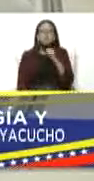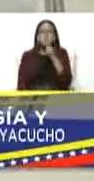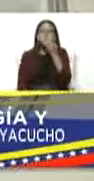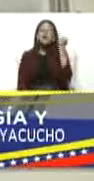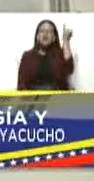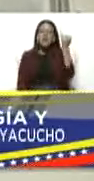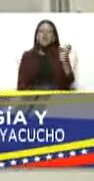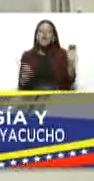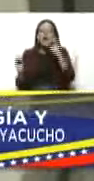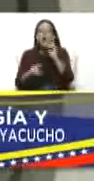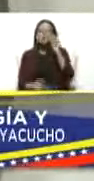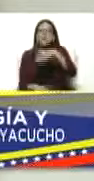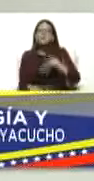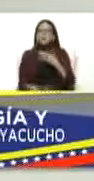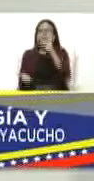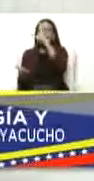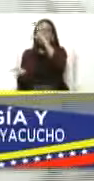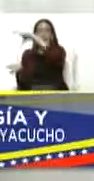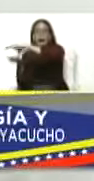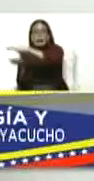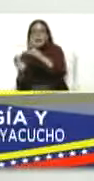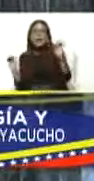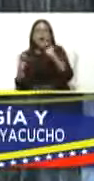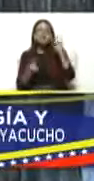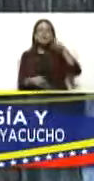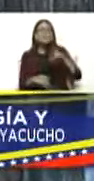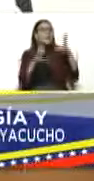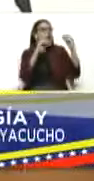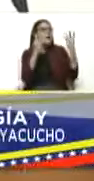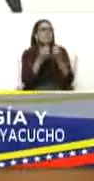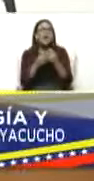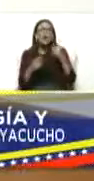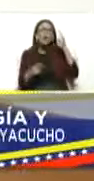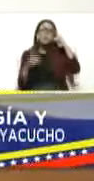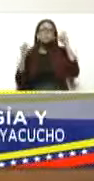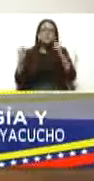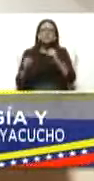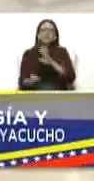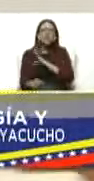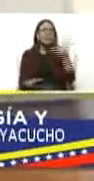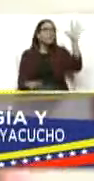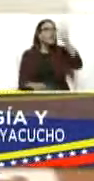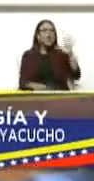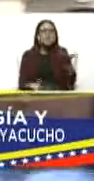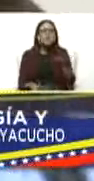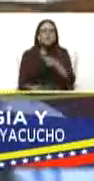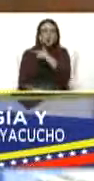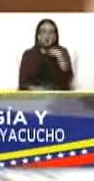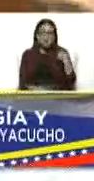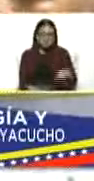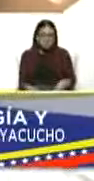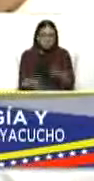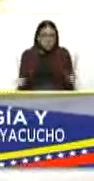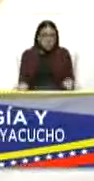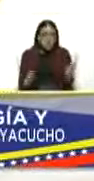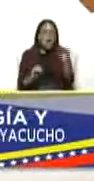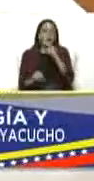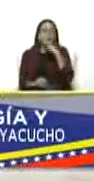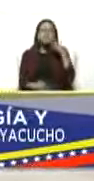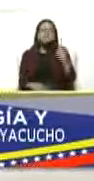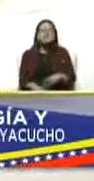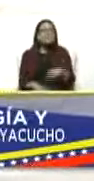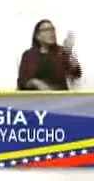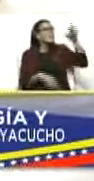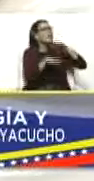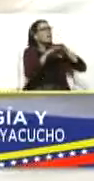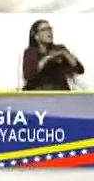o en Brasil, o en Rusia, y el experto analiza, mira, a mí me parece esta imagen tal